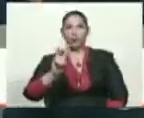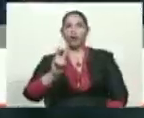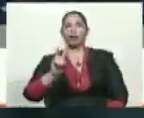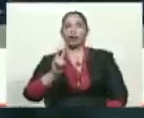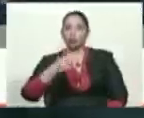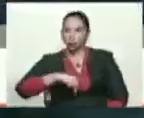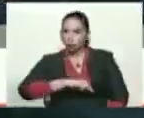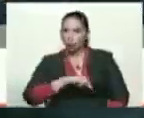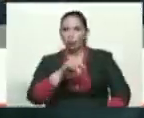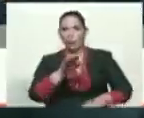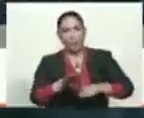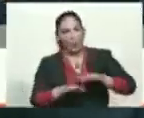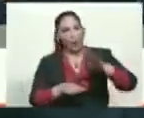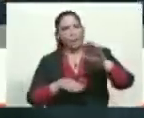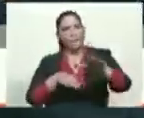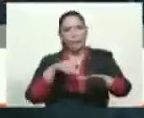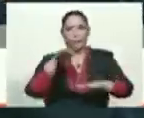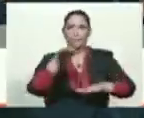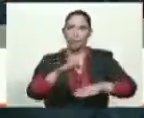progresivamente